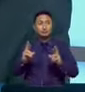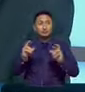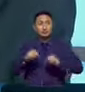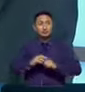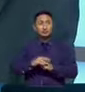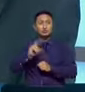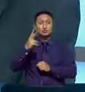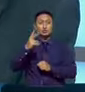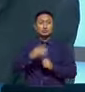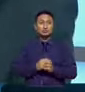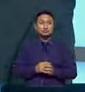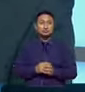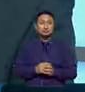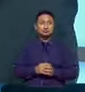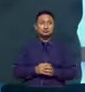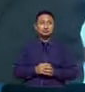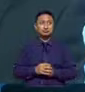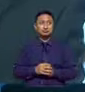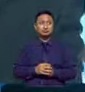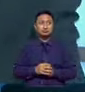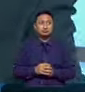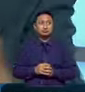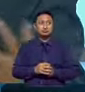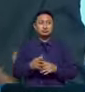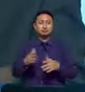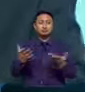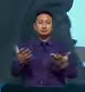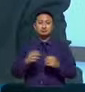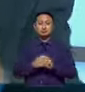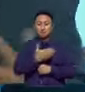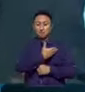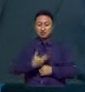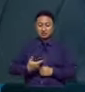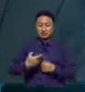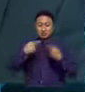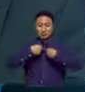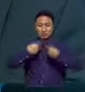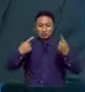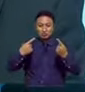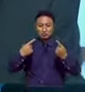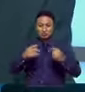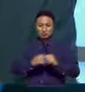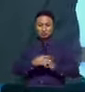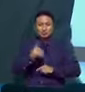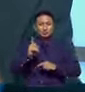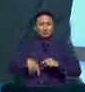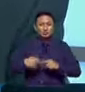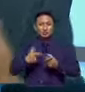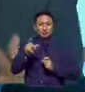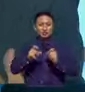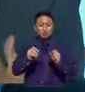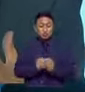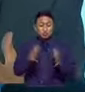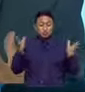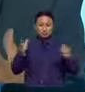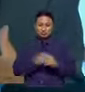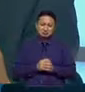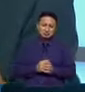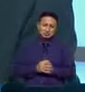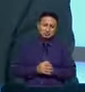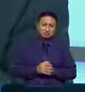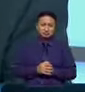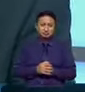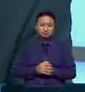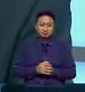segunda vuelta, va a ser todo menos un presidente con mucho menos espacio y convocatoria y presencia político-mediática. Y